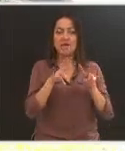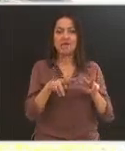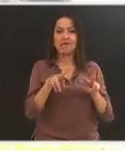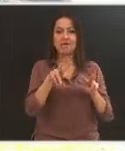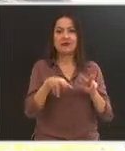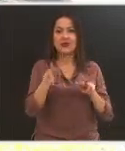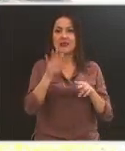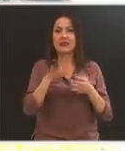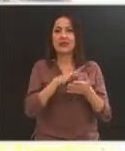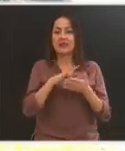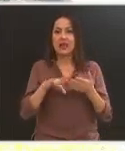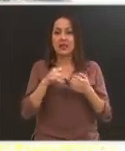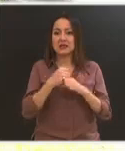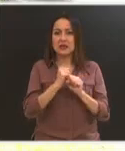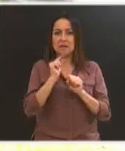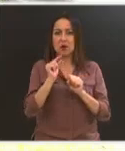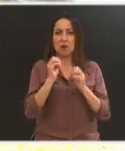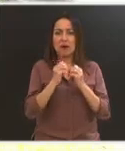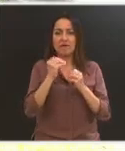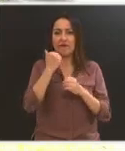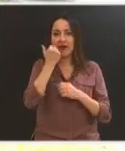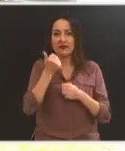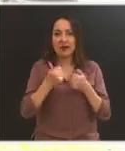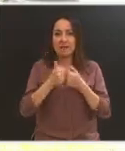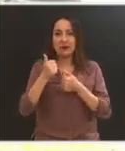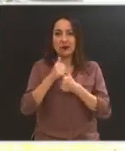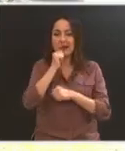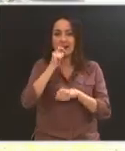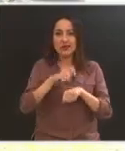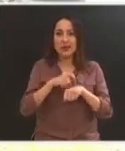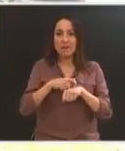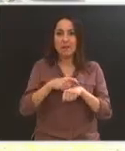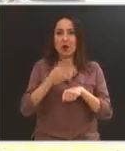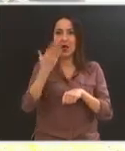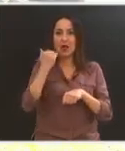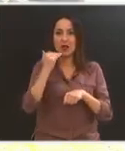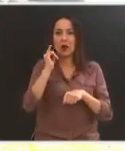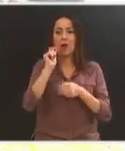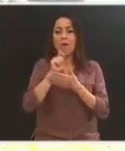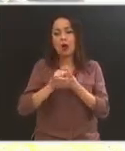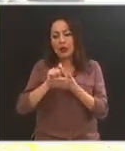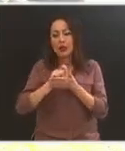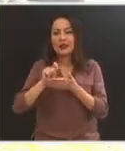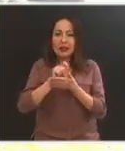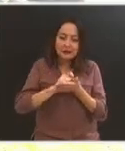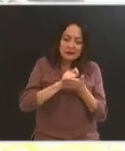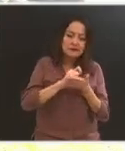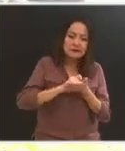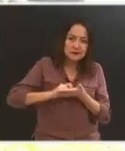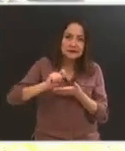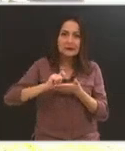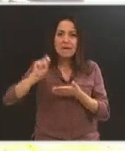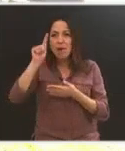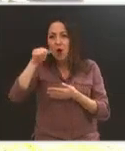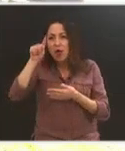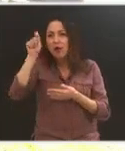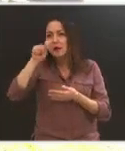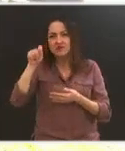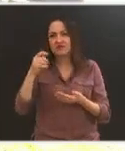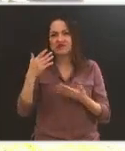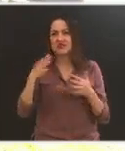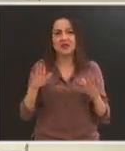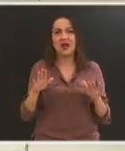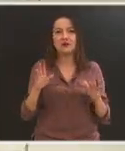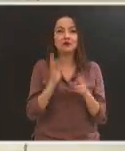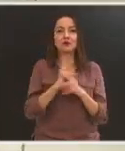sean digitales es que se hacen un poco más sencillos. La mayoría del tiempo que uno gastaba rellenando bolitas o cansándose rellenando bien las bolitas,